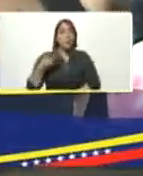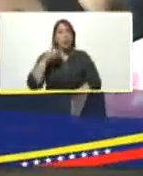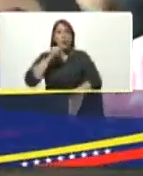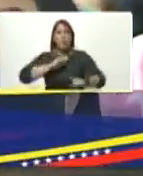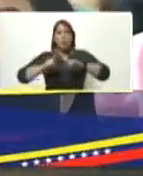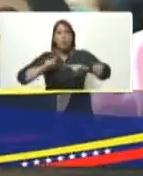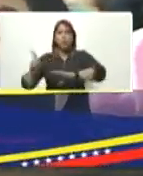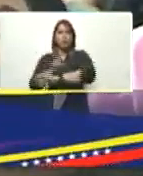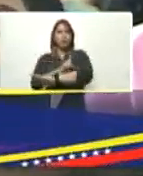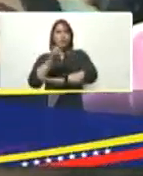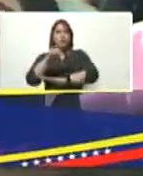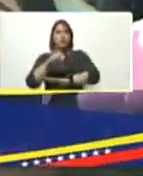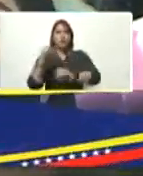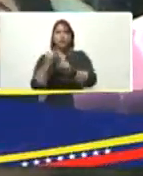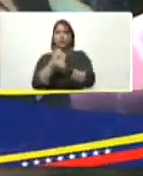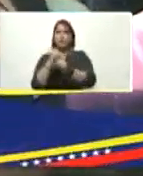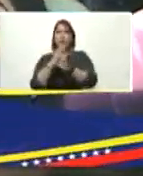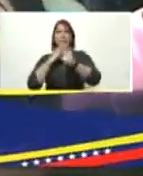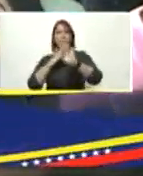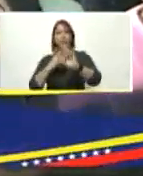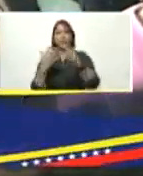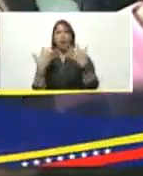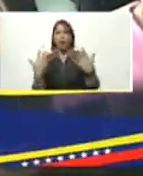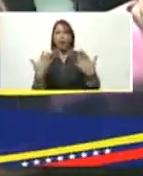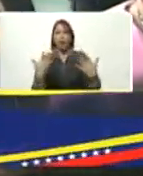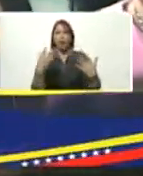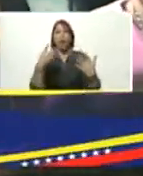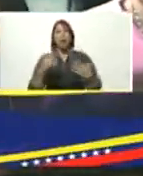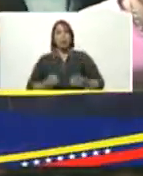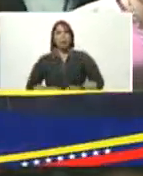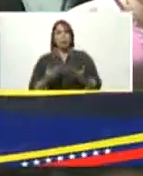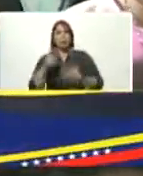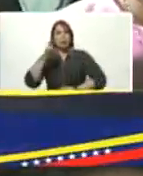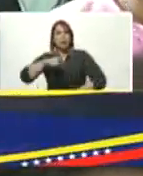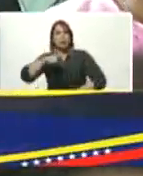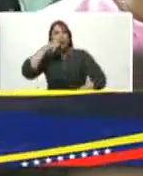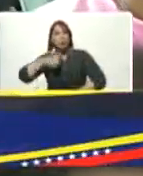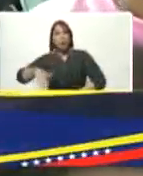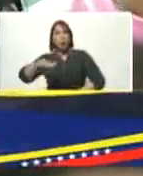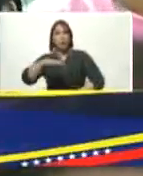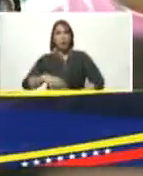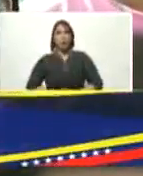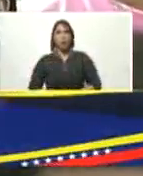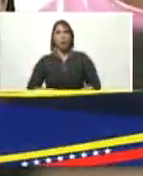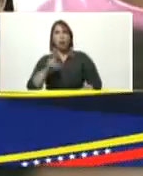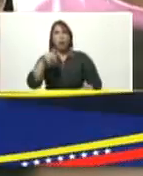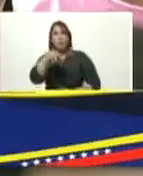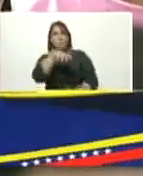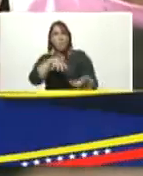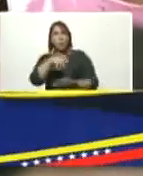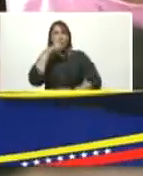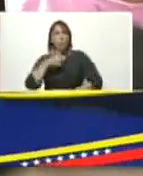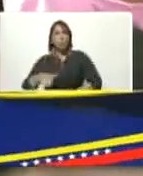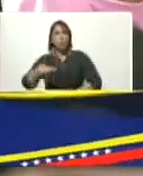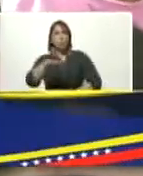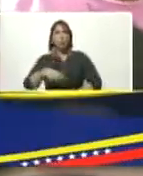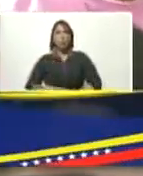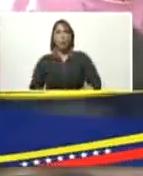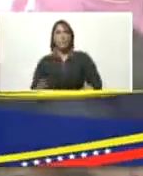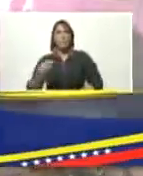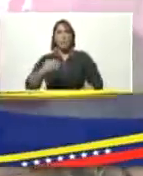eficacia y la eficiencia en la respuesta a las necesidades del pueblo, a los problemas del pueblo. Es lo